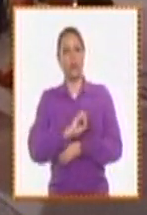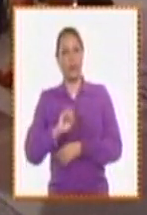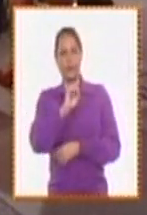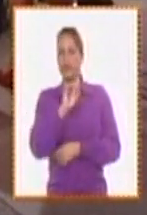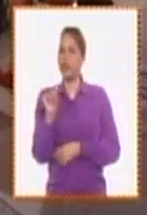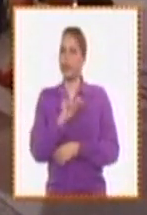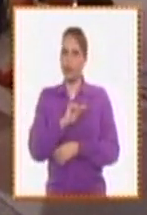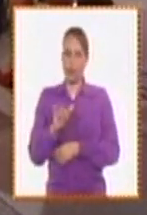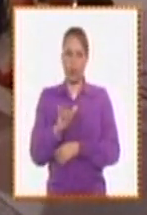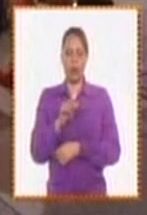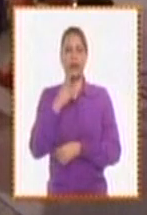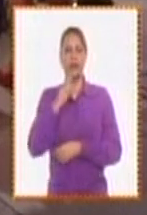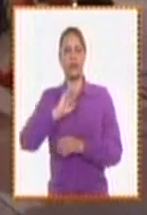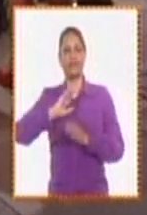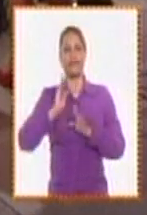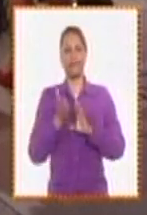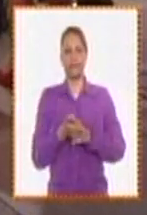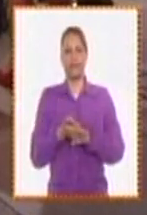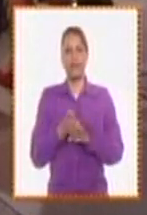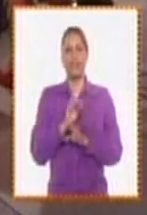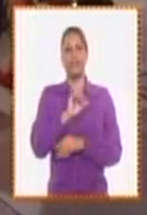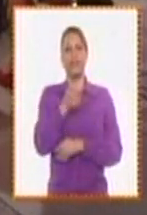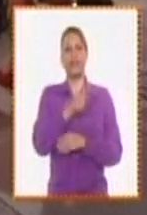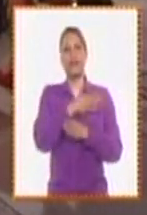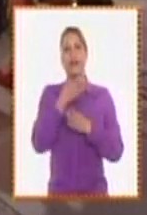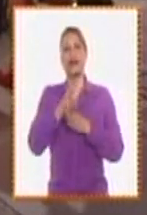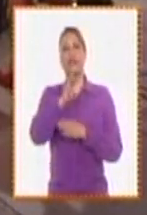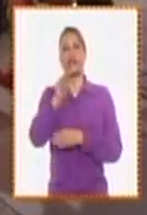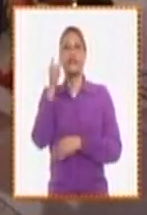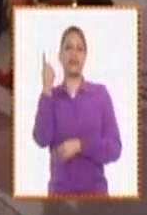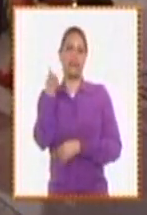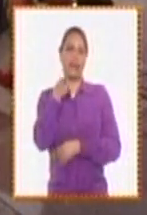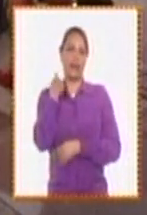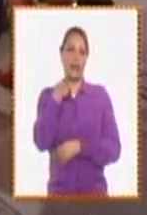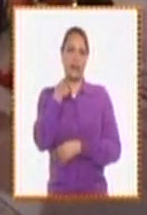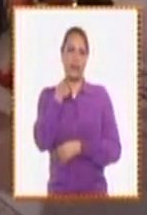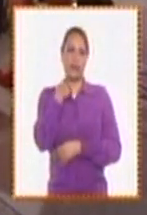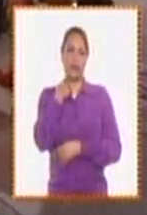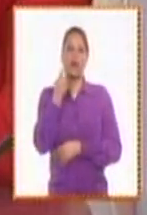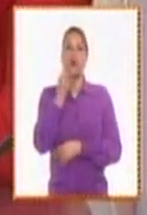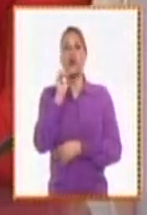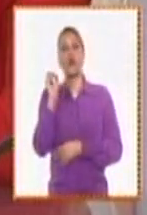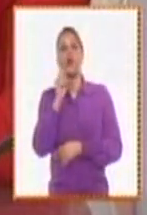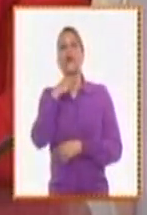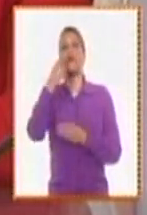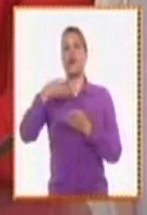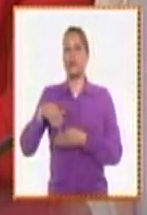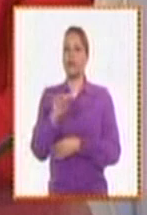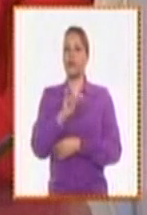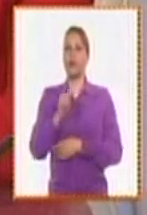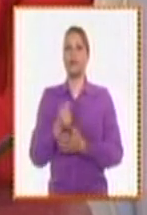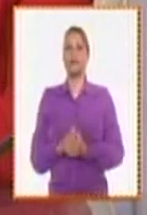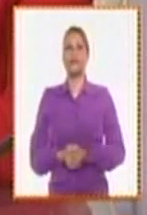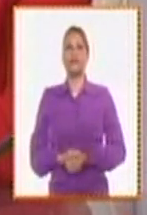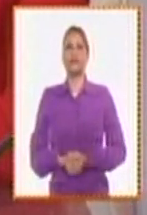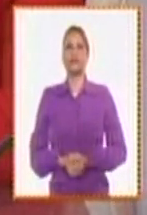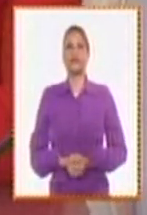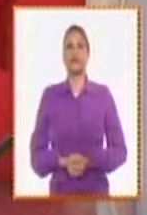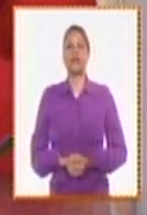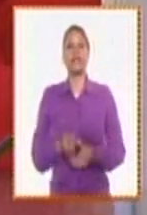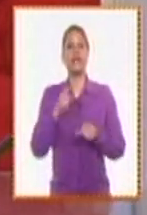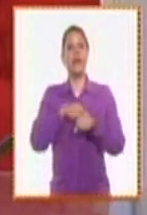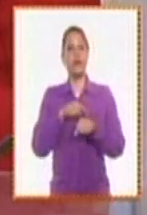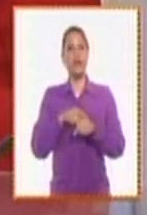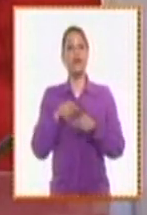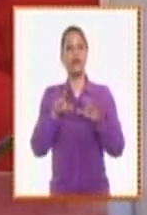se pueden poner estas sanciones que discurren de 10 a 30 años, privación perpetua o la muerte. Si el responsable al momento de cometer estos